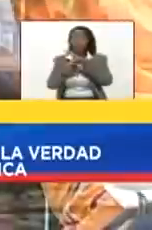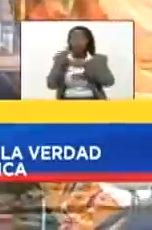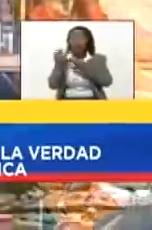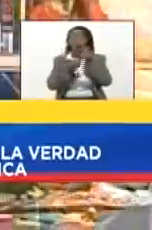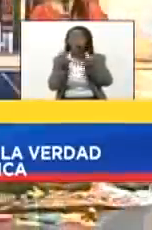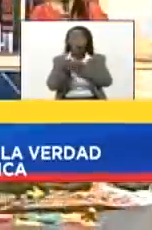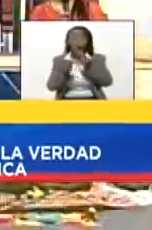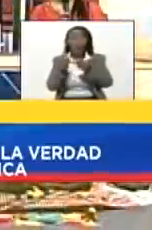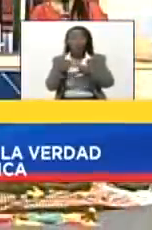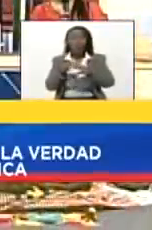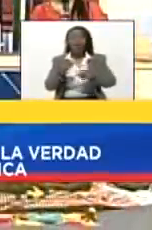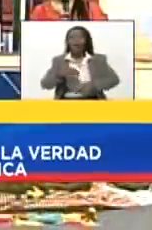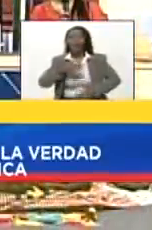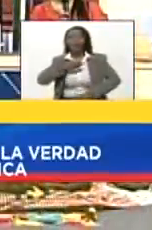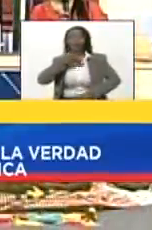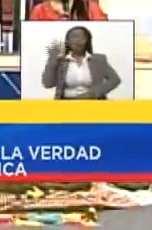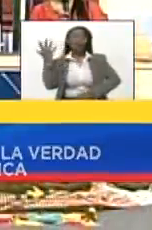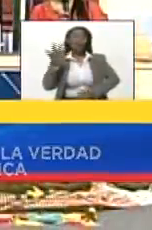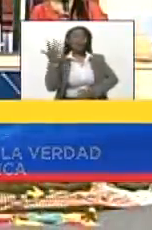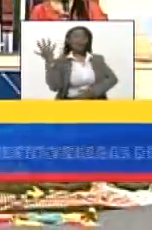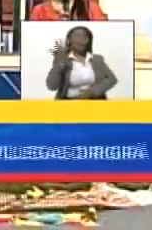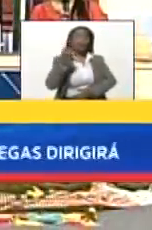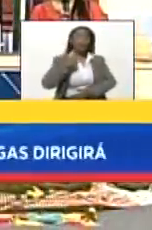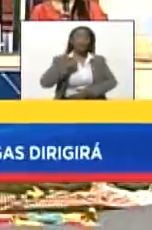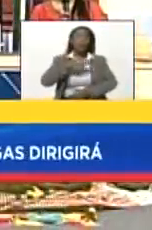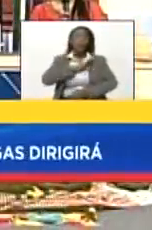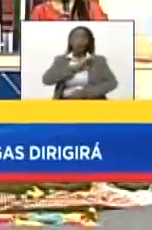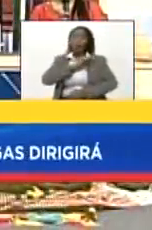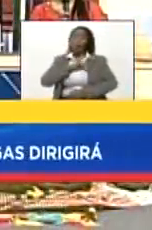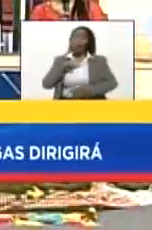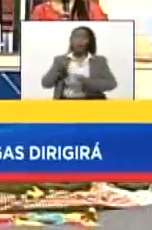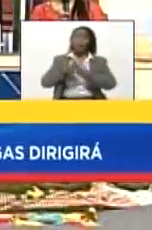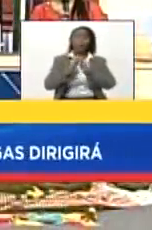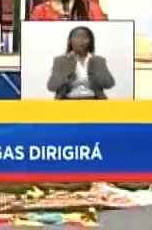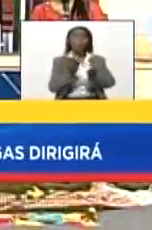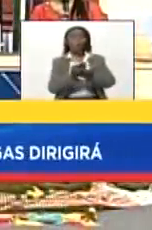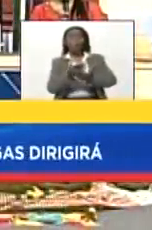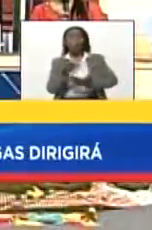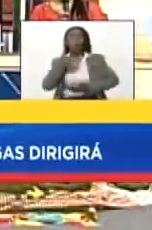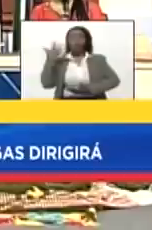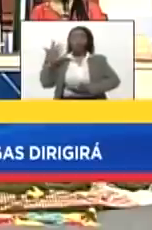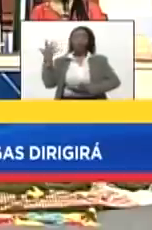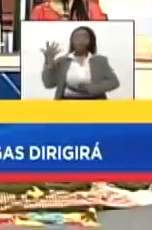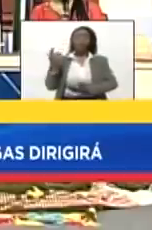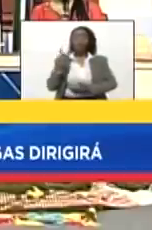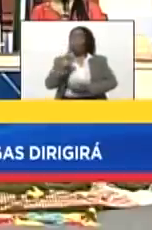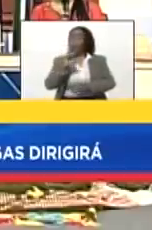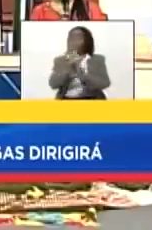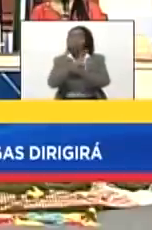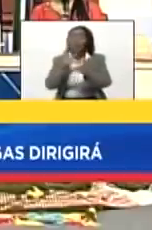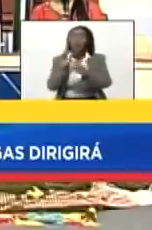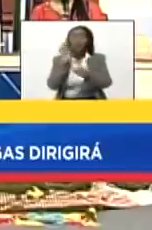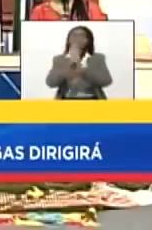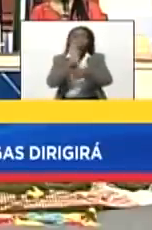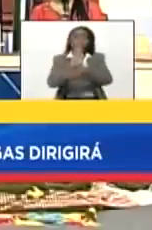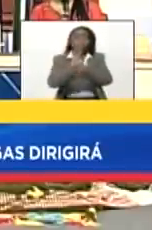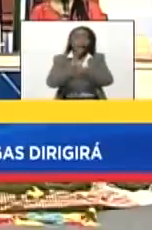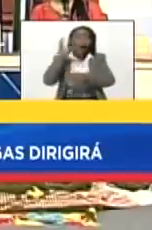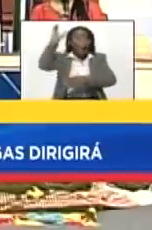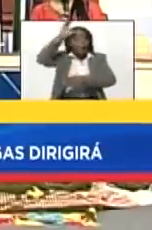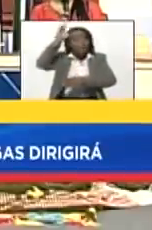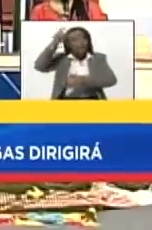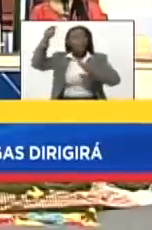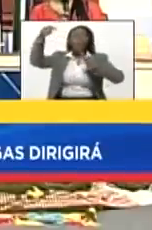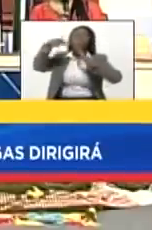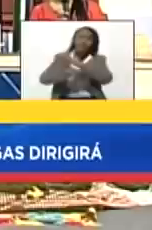como que las riquezas y los pueblos le pertenecieran a ellos. Tenemos que cultivar la conciencia más